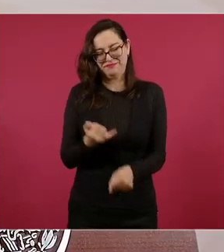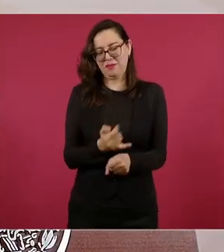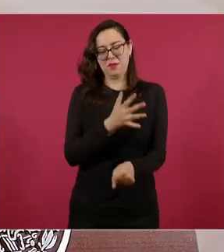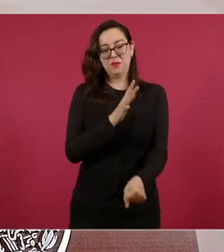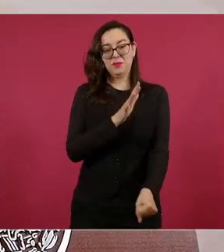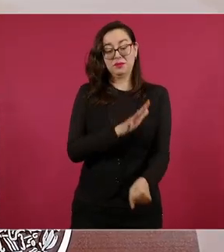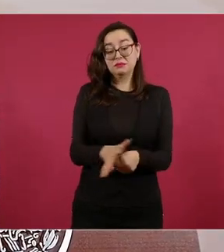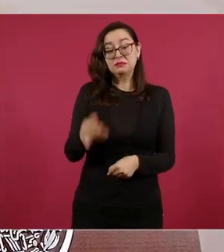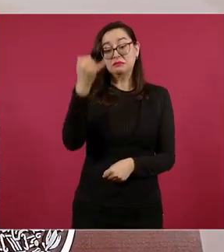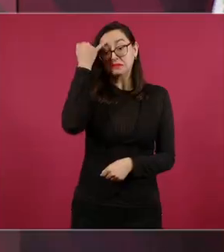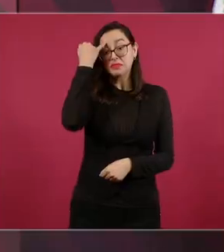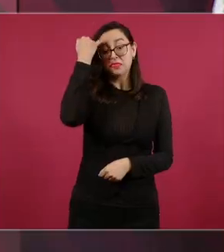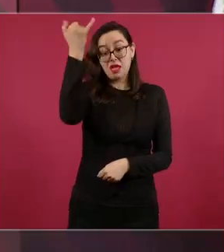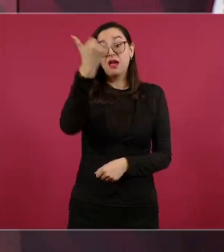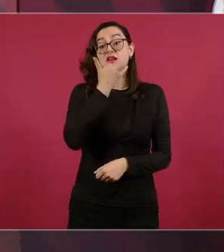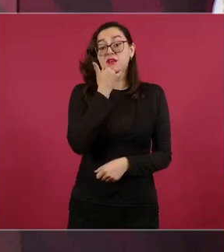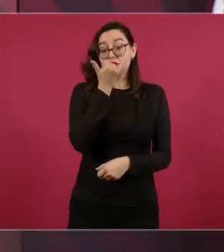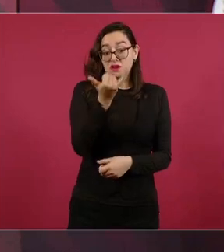Llanes,